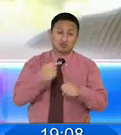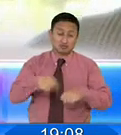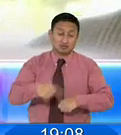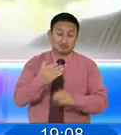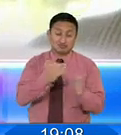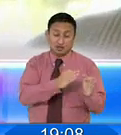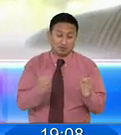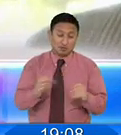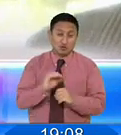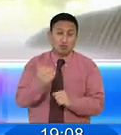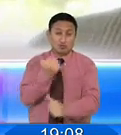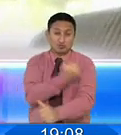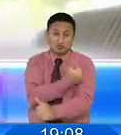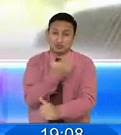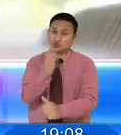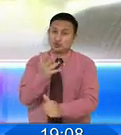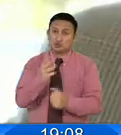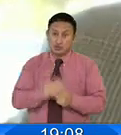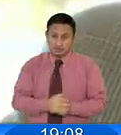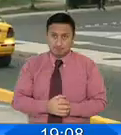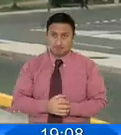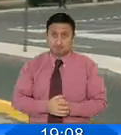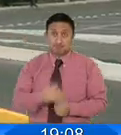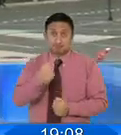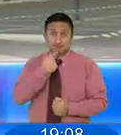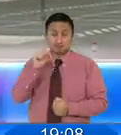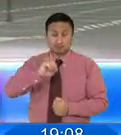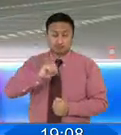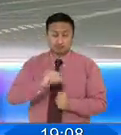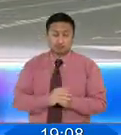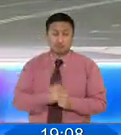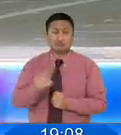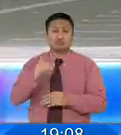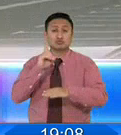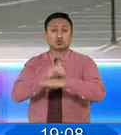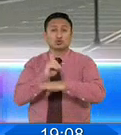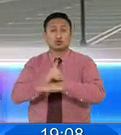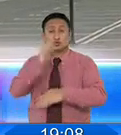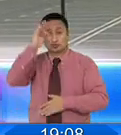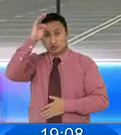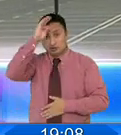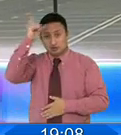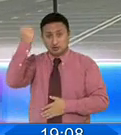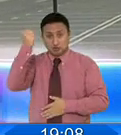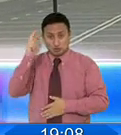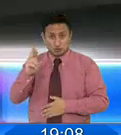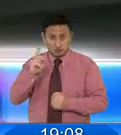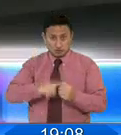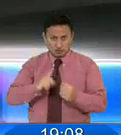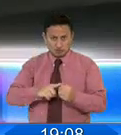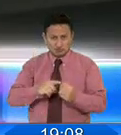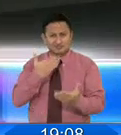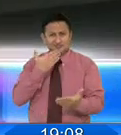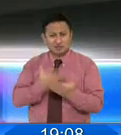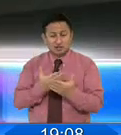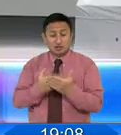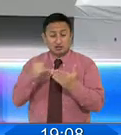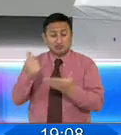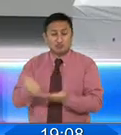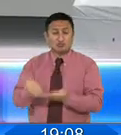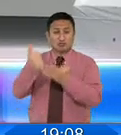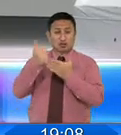una vacuna. Aprovechó además para agradecer a los médicos del Hospital IES del Sur de Quito por el seguimiento que le brindaron durante